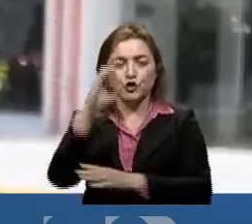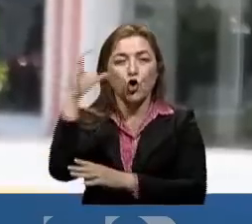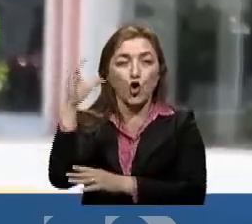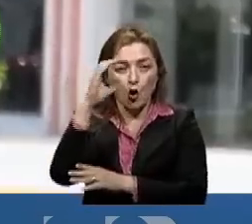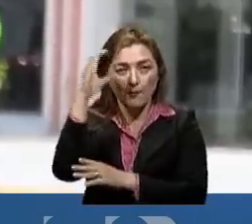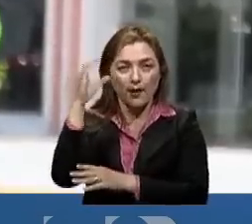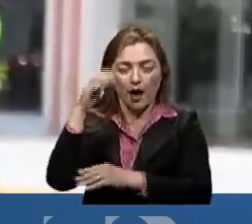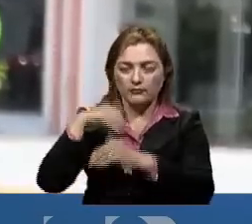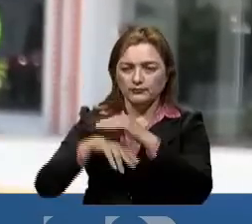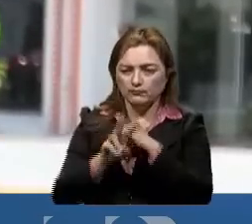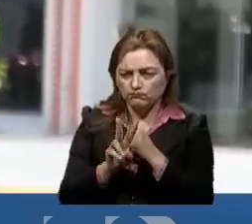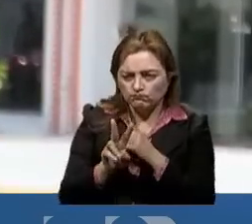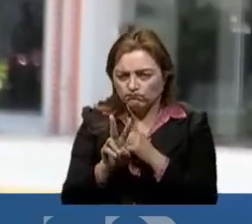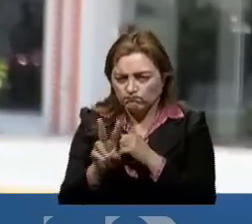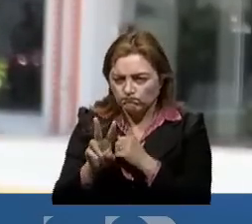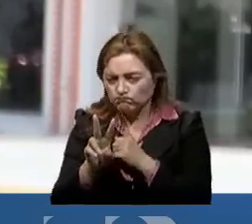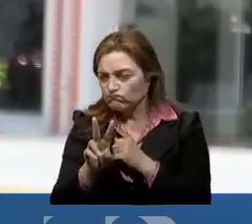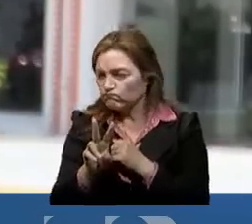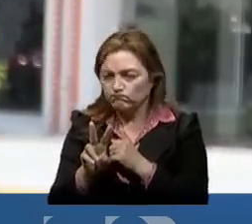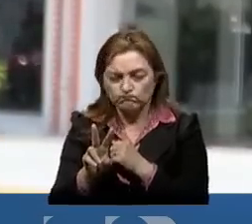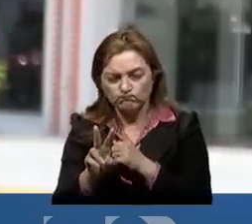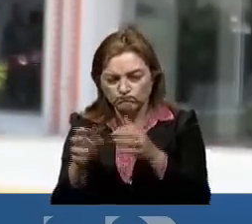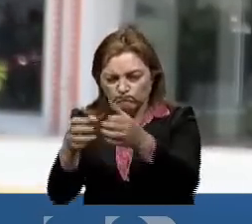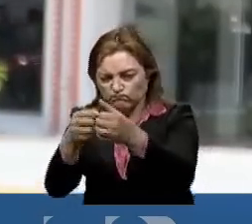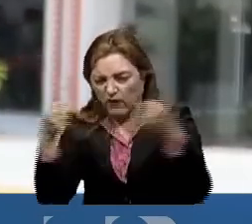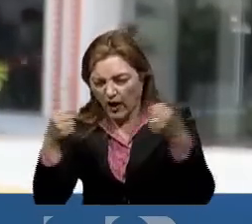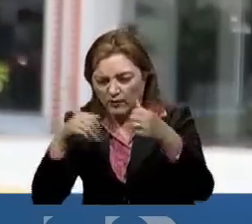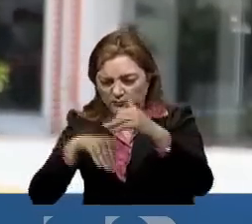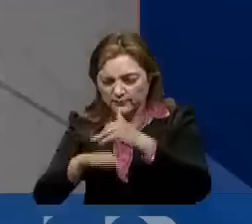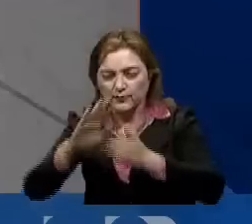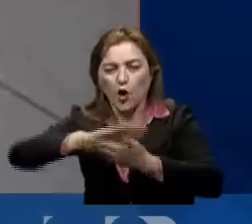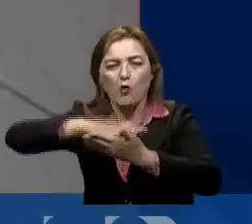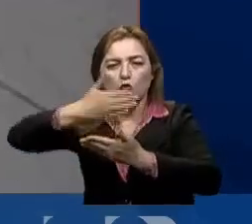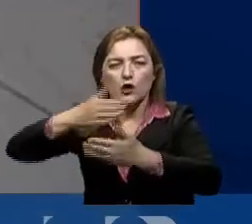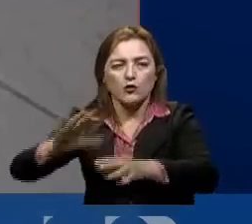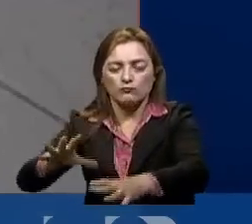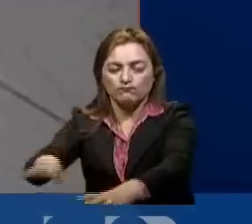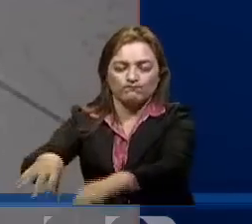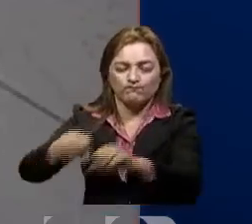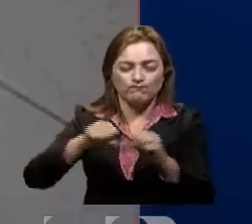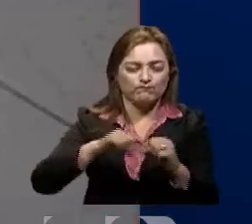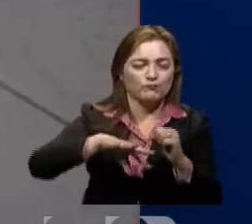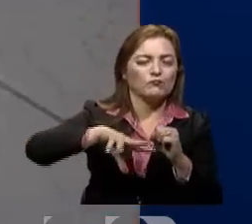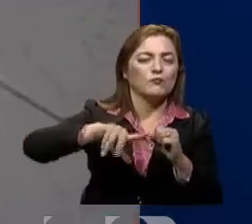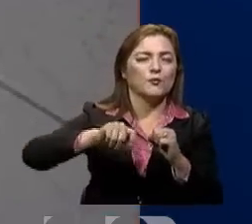colombiana habían ingresado, pues en este caso, a sustraerse unos computadores.